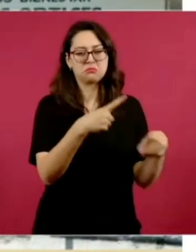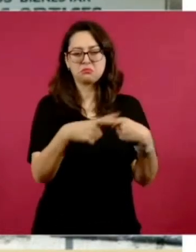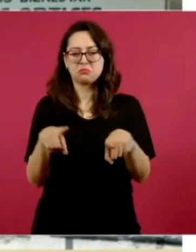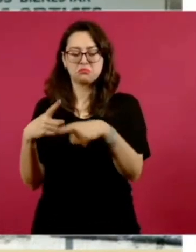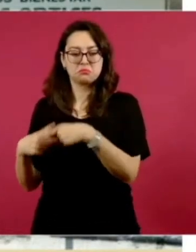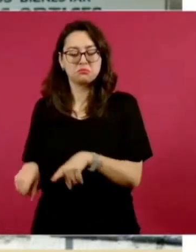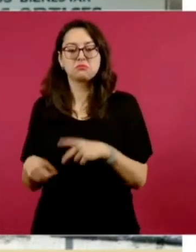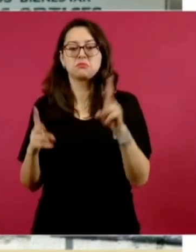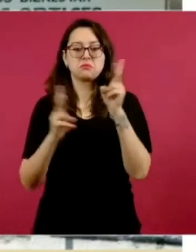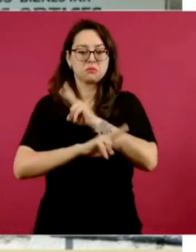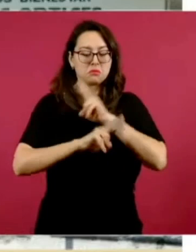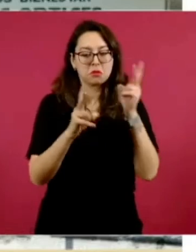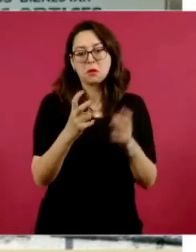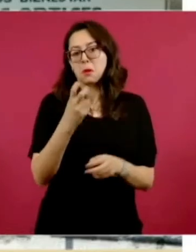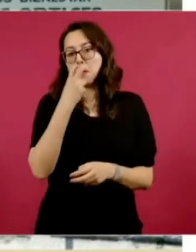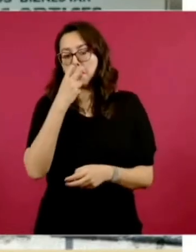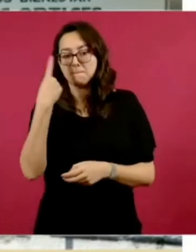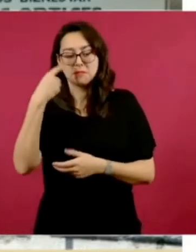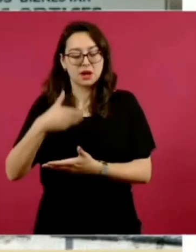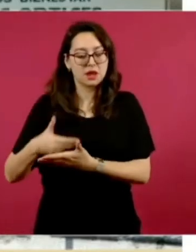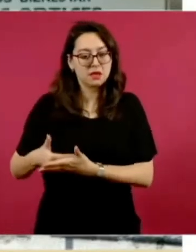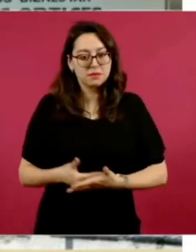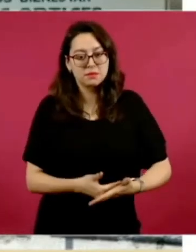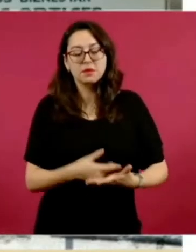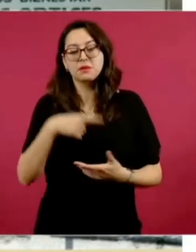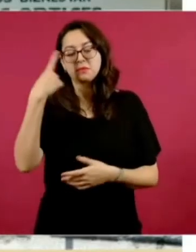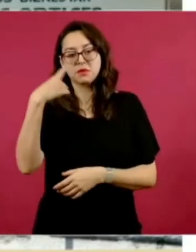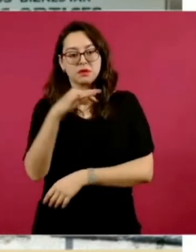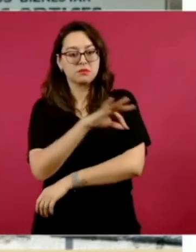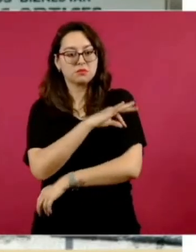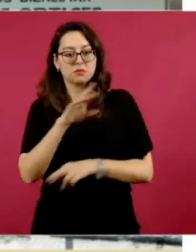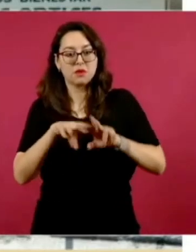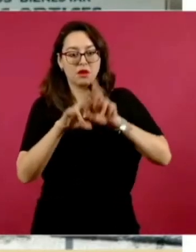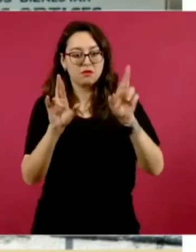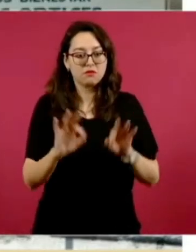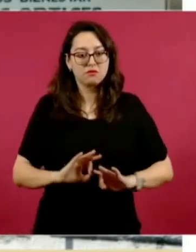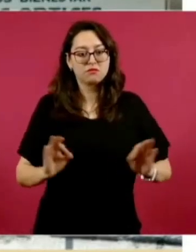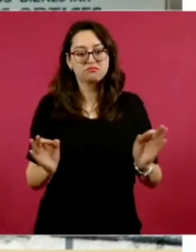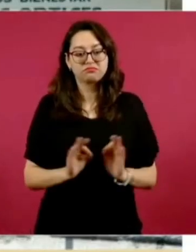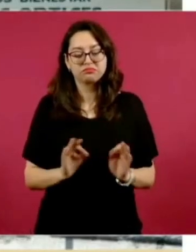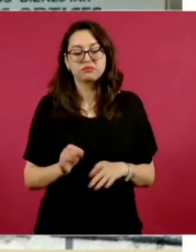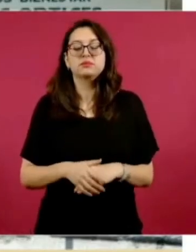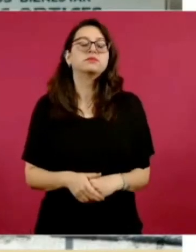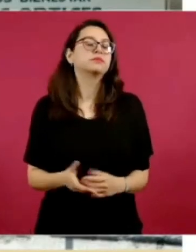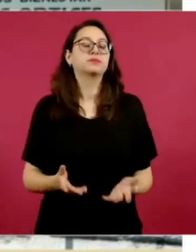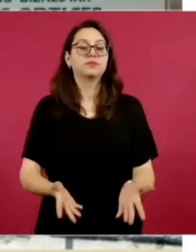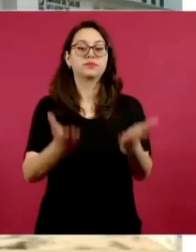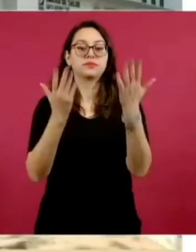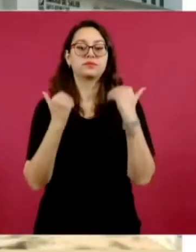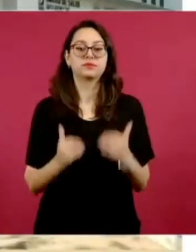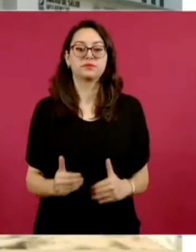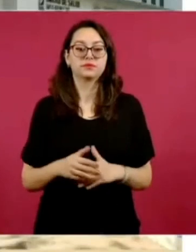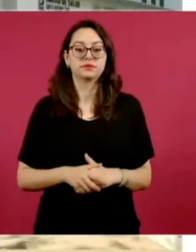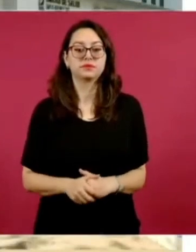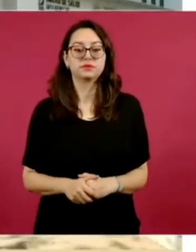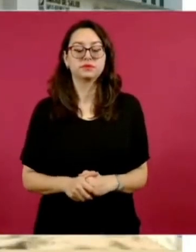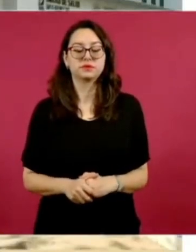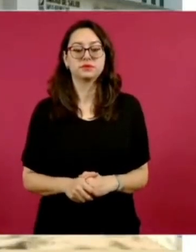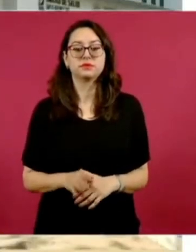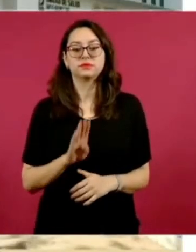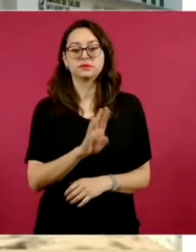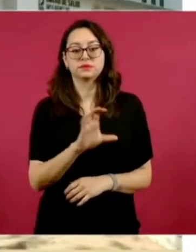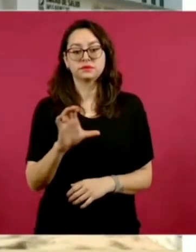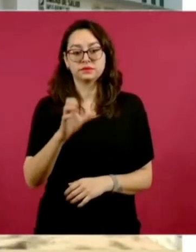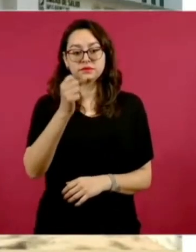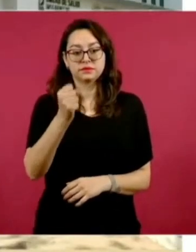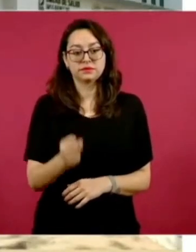de ventilación neonatal, refrigeradores para vacunas, por 16 millones de pesos en equipo. La siguiente, por favor. En el caso de Baja